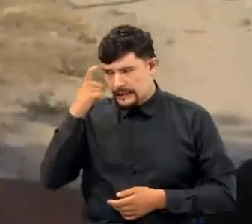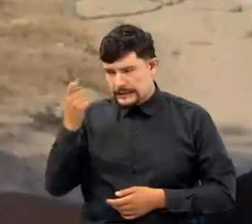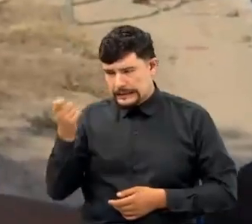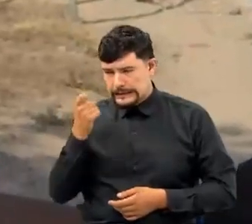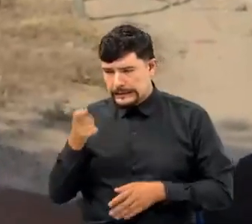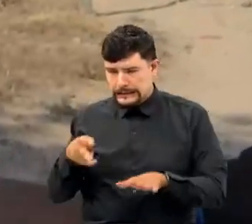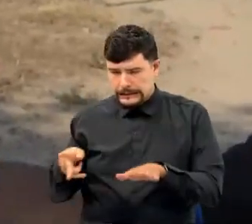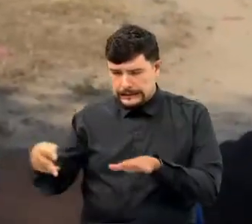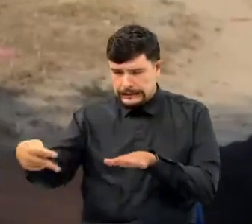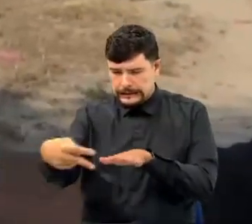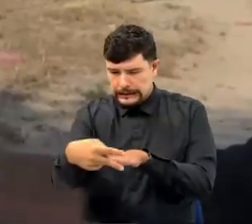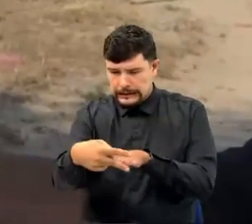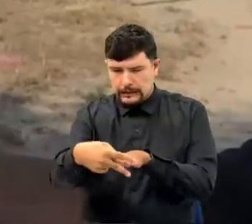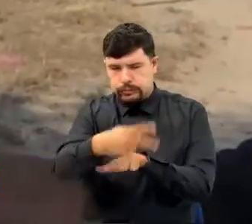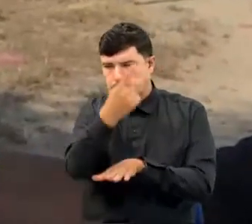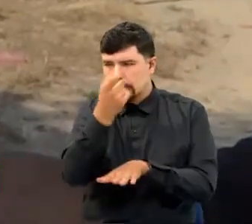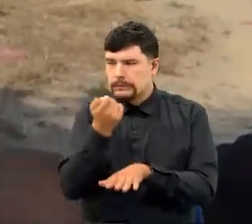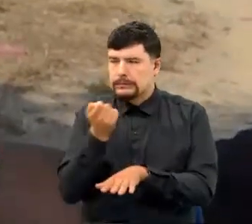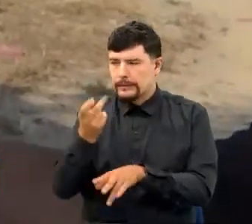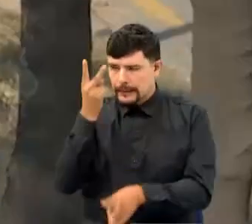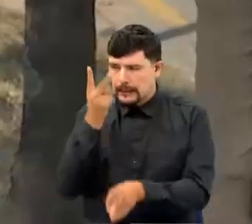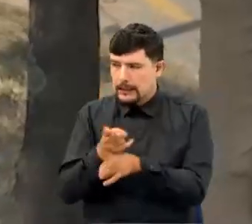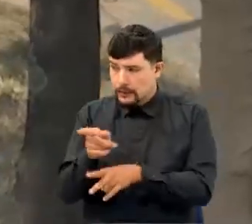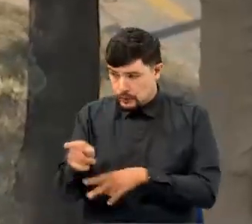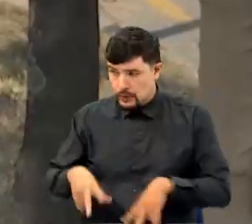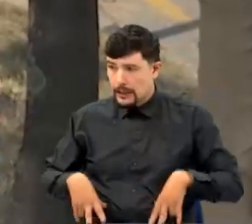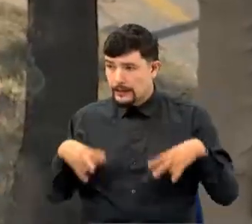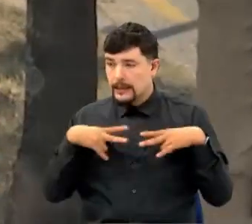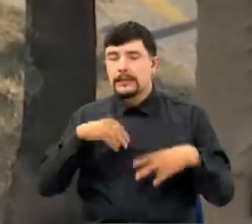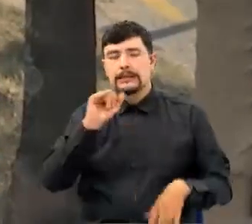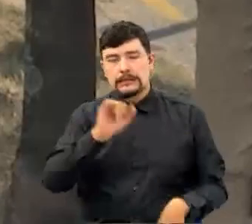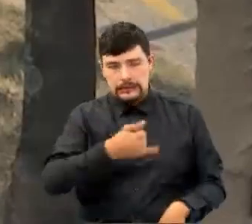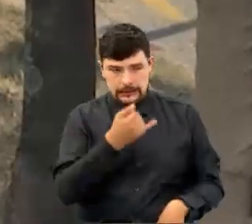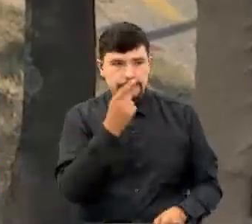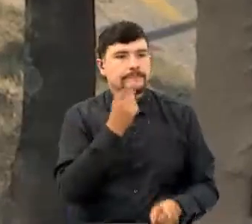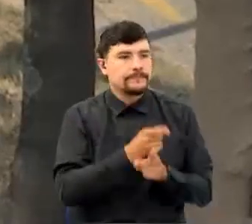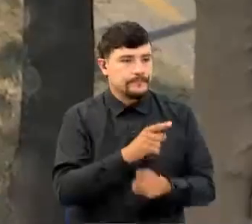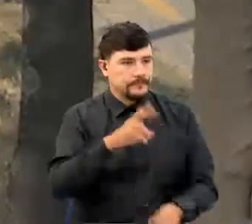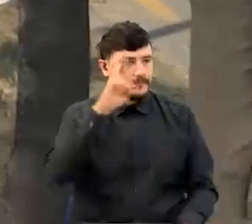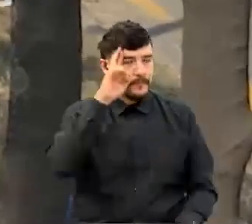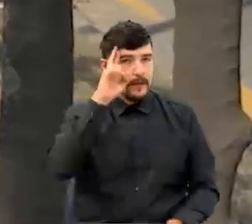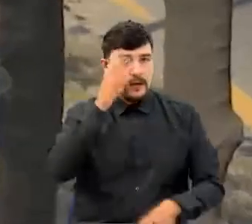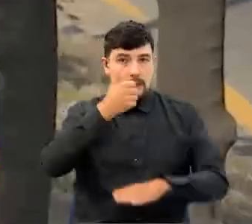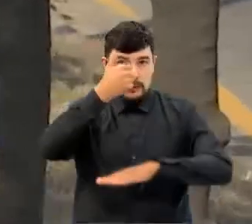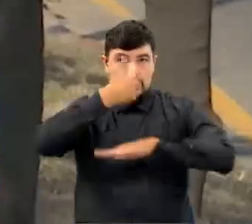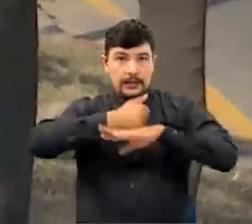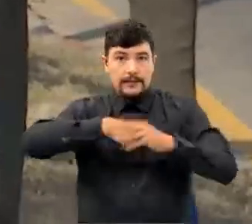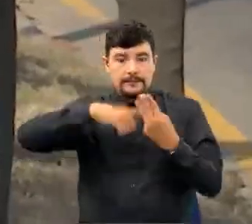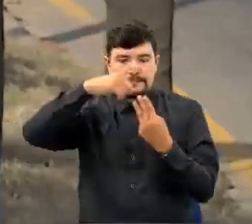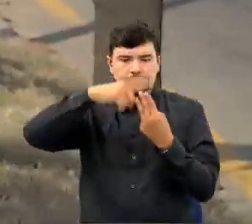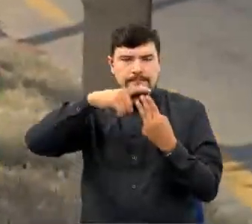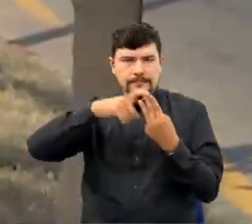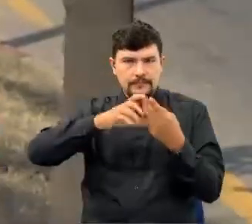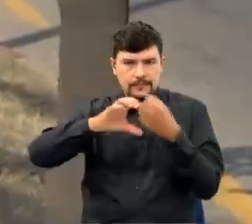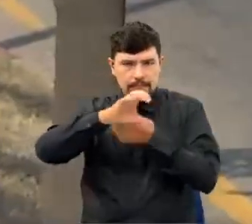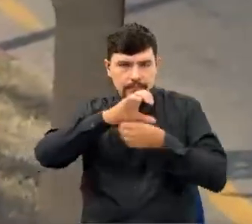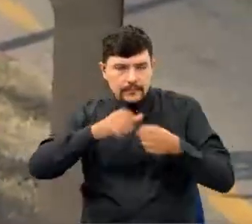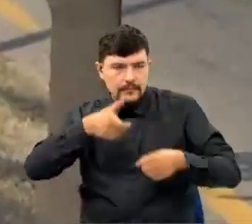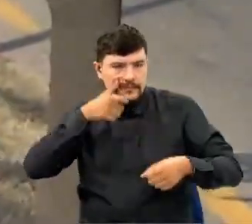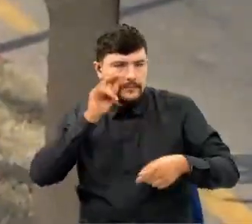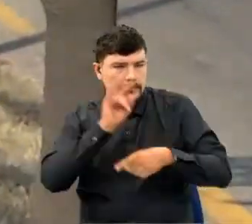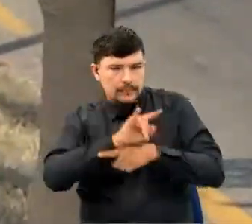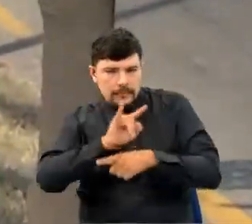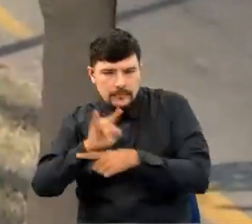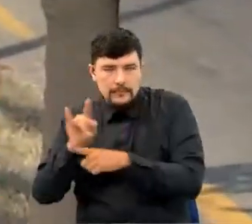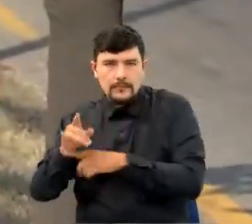vida. Sí, señor, tiene razón. A pesar que las autoridades de tránsito de la ciudad adelantan campañas y operativos